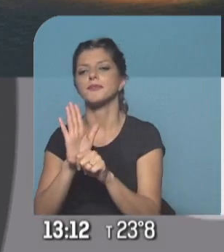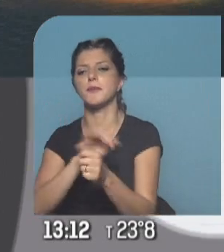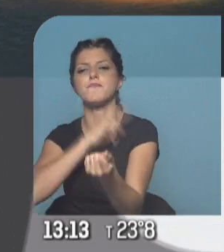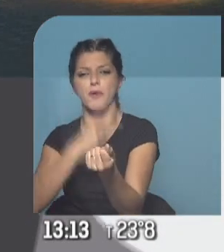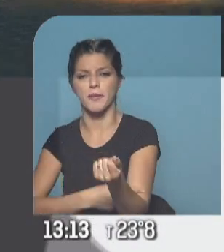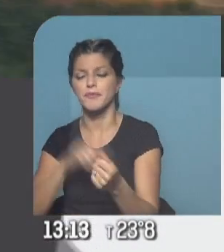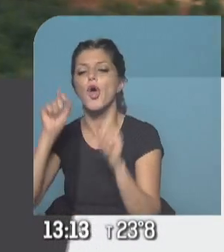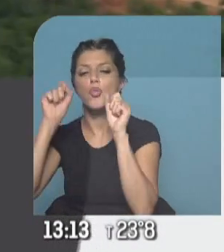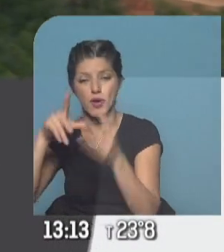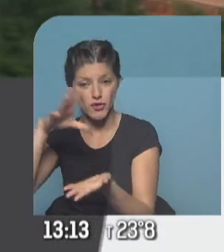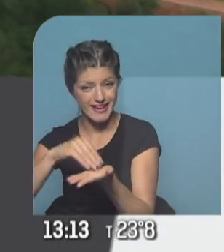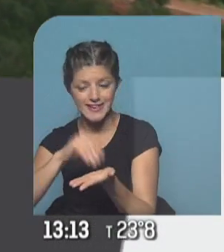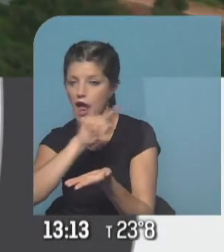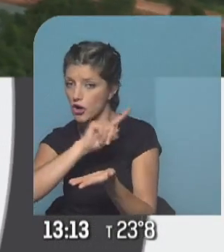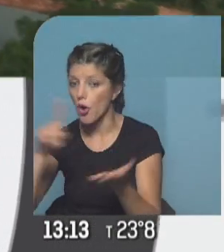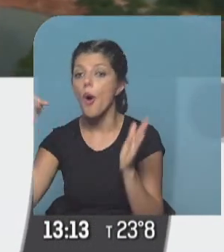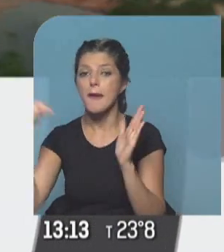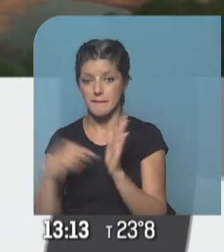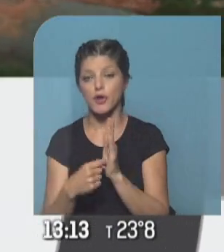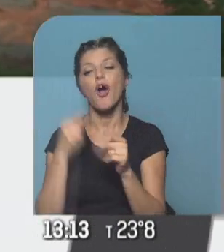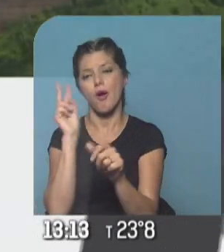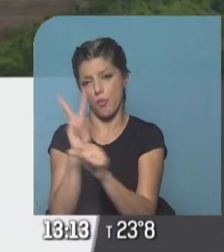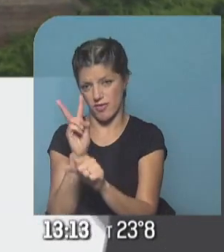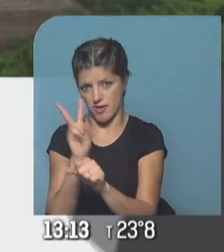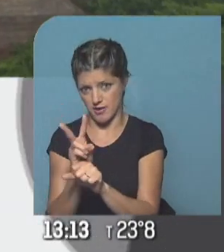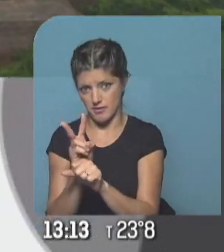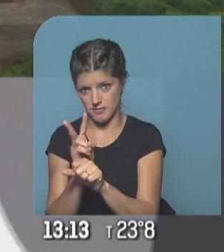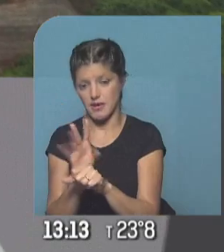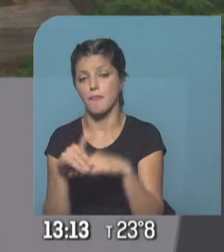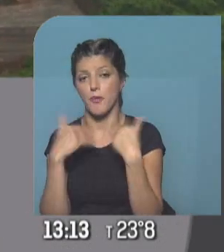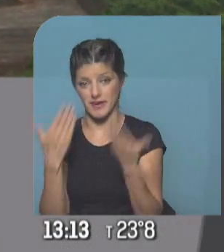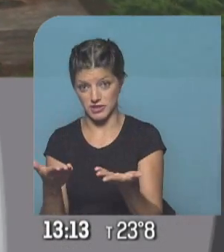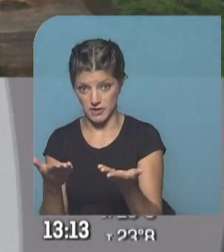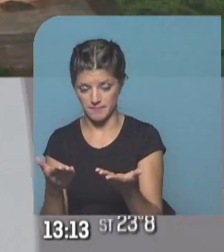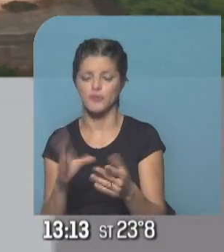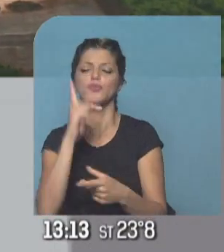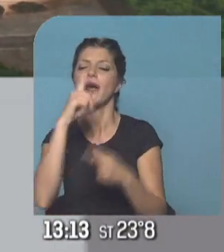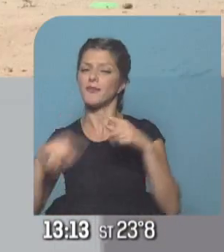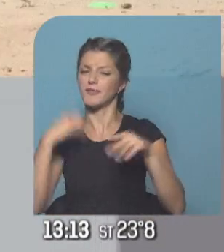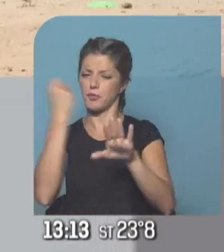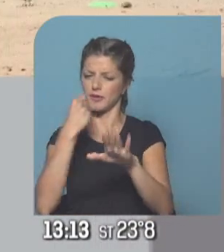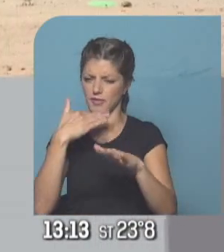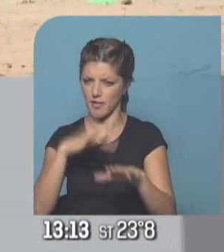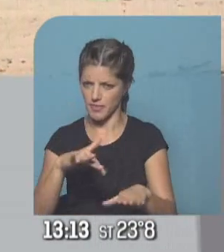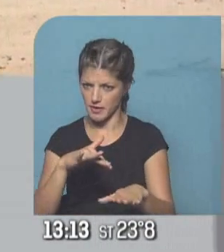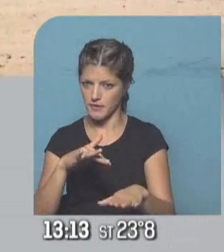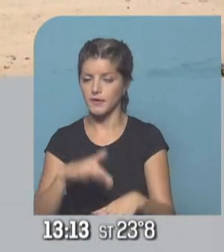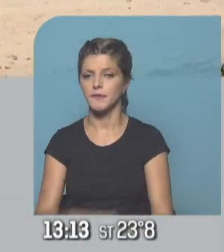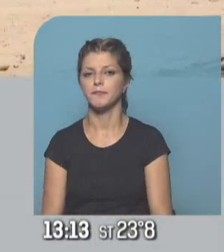la tierra, sino que son los que usufructan la tierra. Claro. Eso es como la diferencia para entender por dónde pasa el